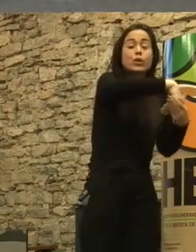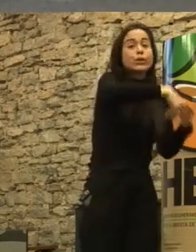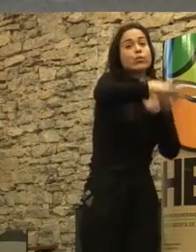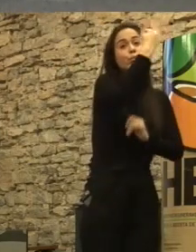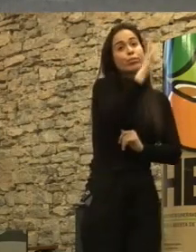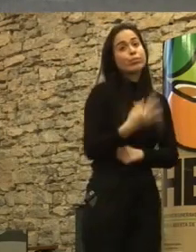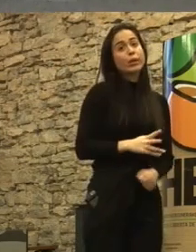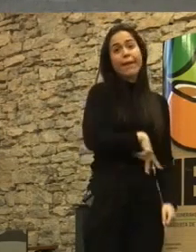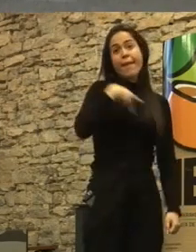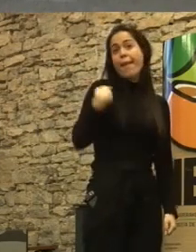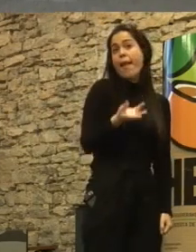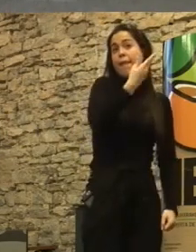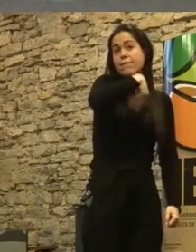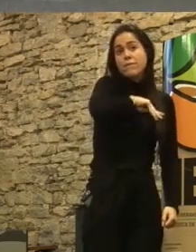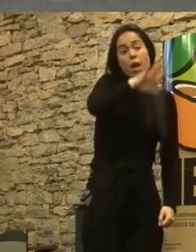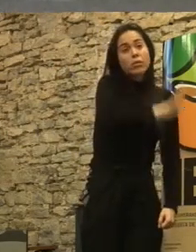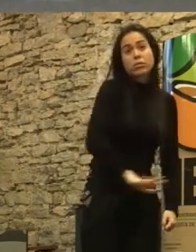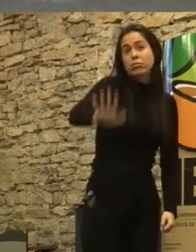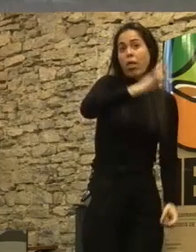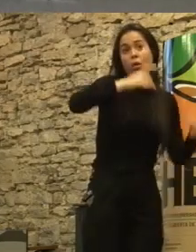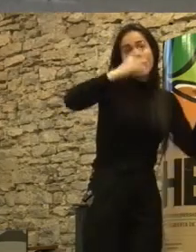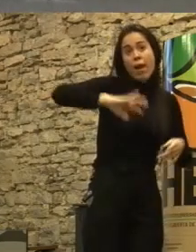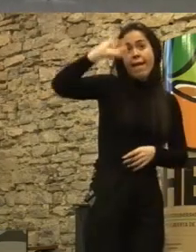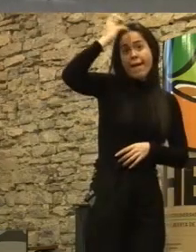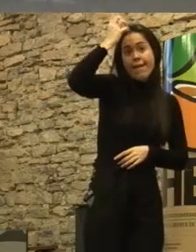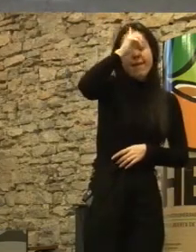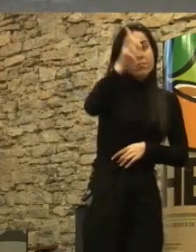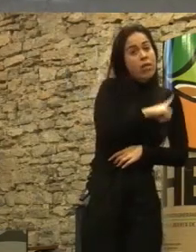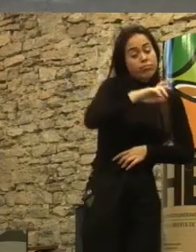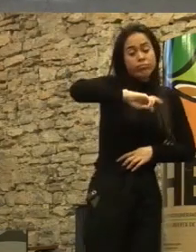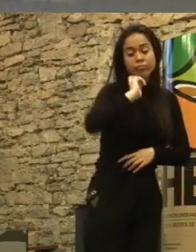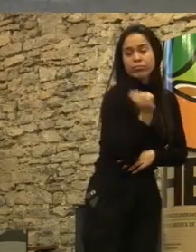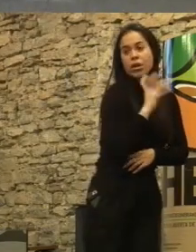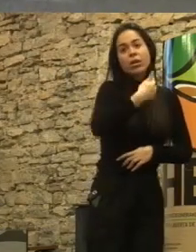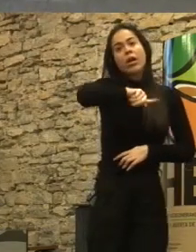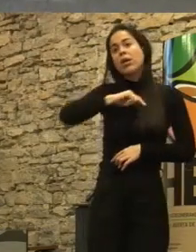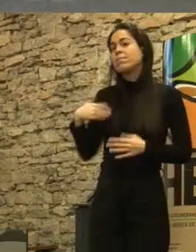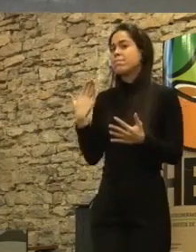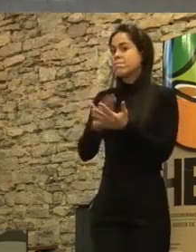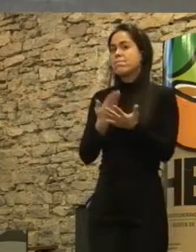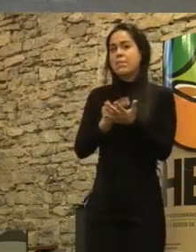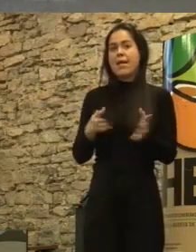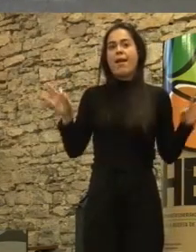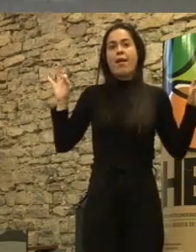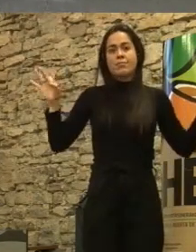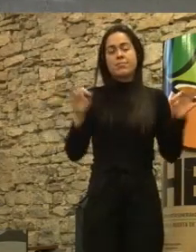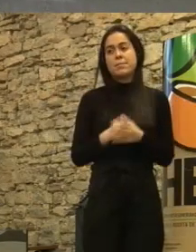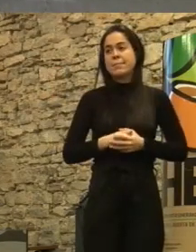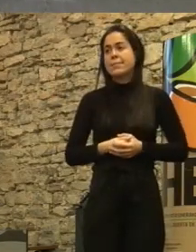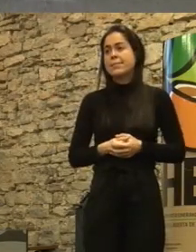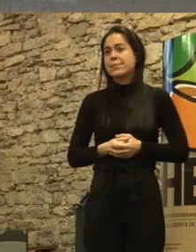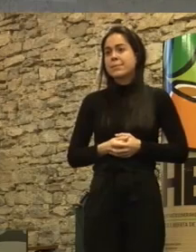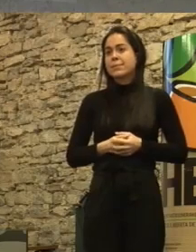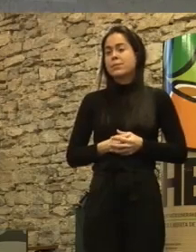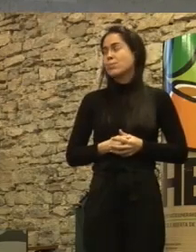presupuestos generales del Estado. Bueno, pues esto es un poco nuestras reivindicaciones fundamentales. Entonces,